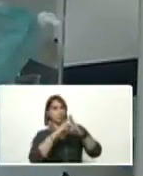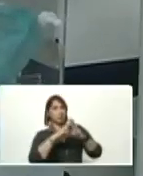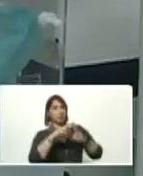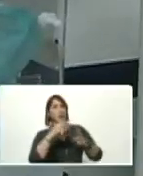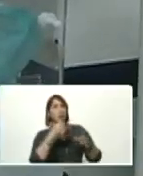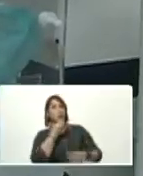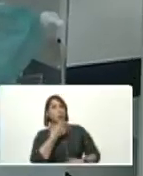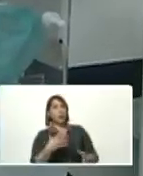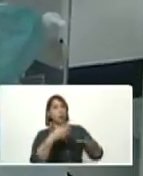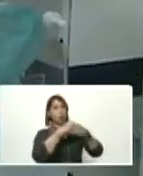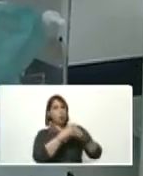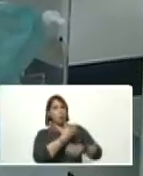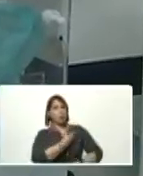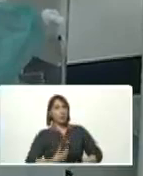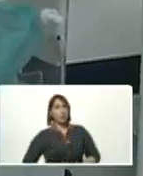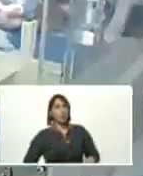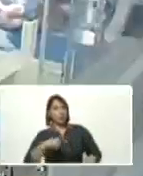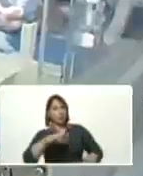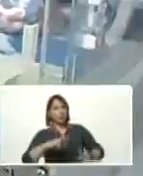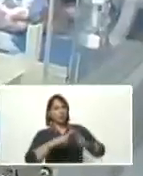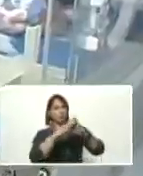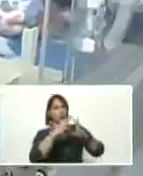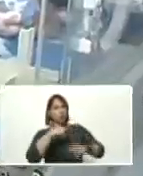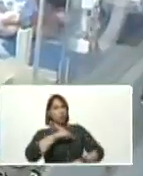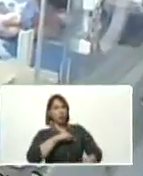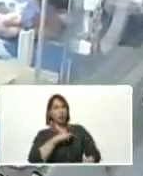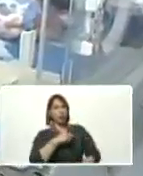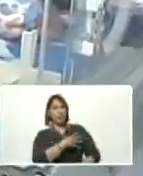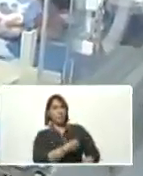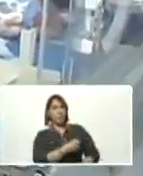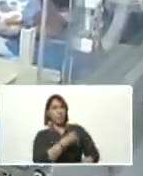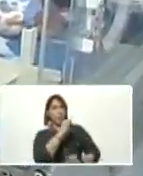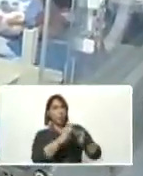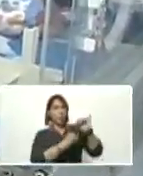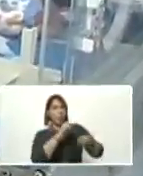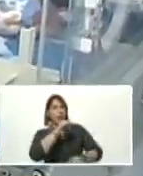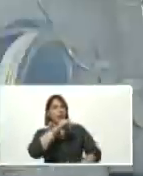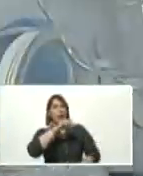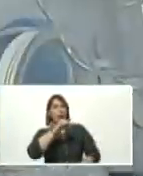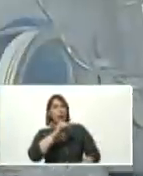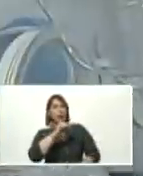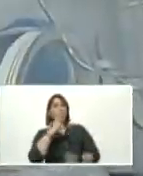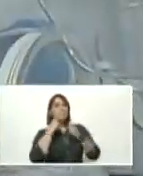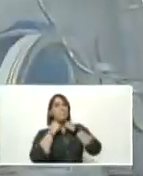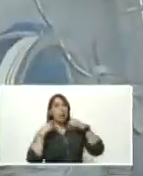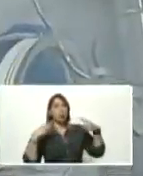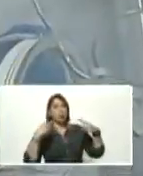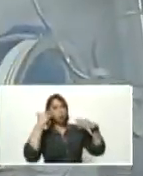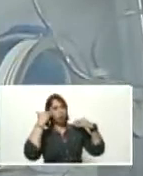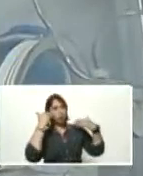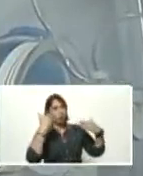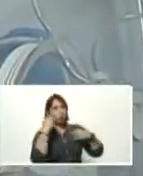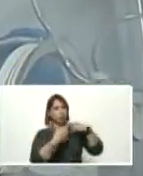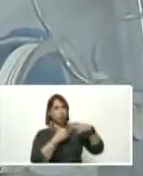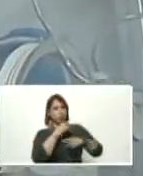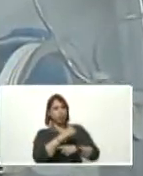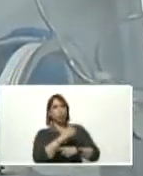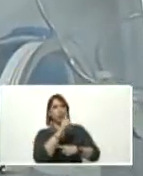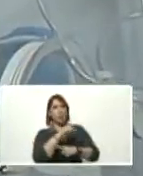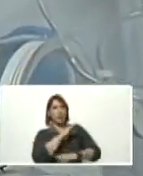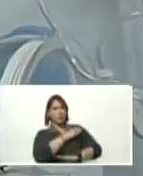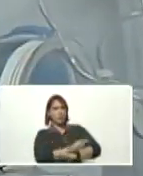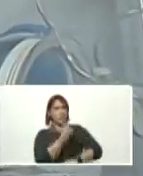Aquí nos encontramos en nuestra maternidad, Ana Teresa Jesús Ponce. Un saludo revolucionario, imperialista y